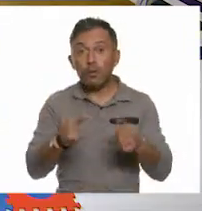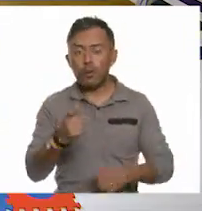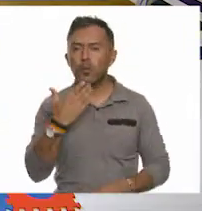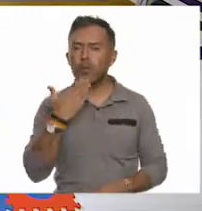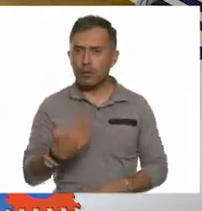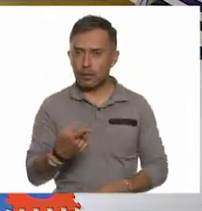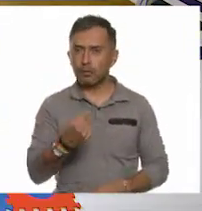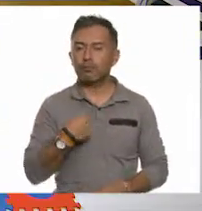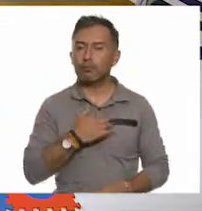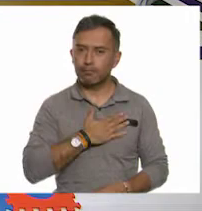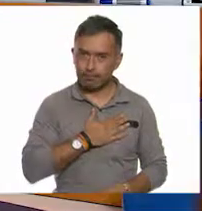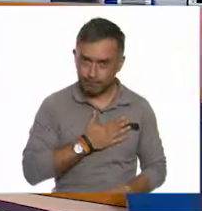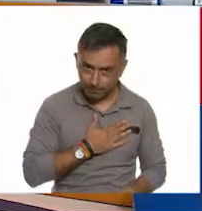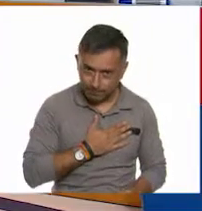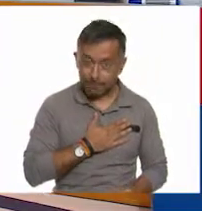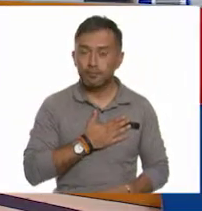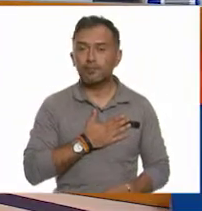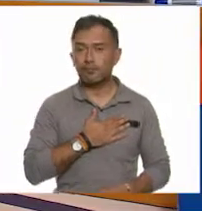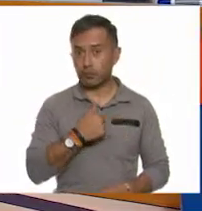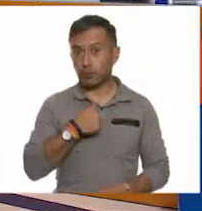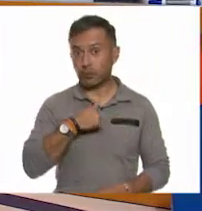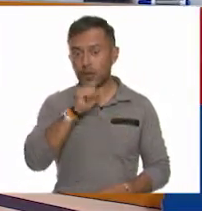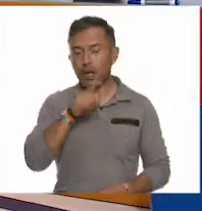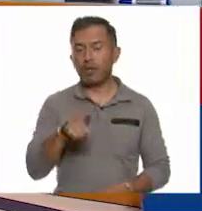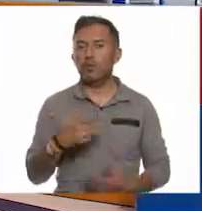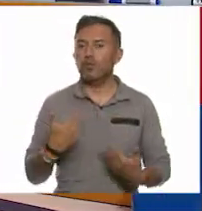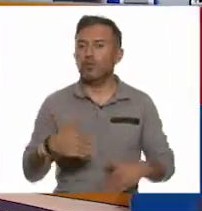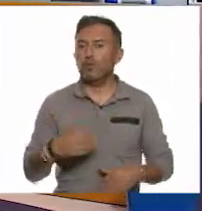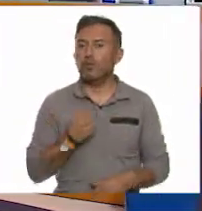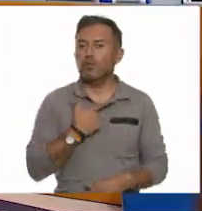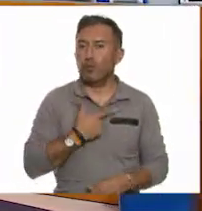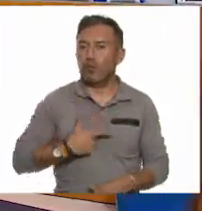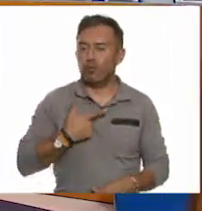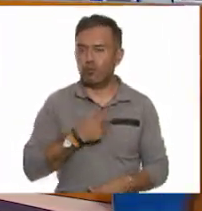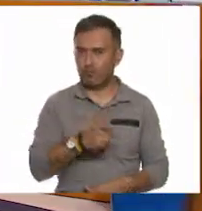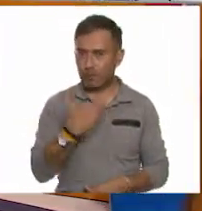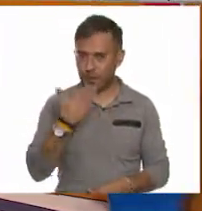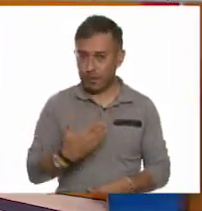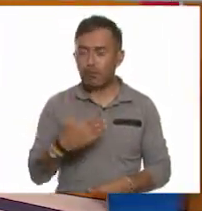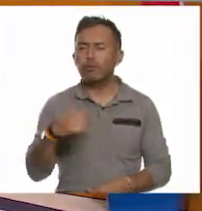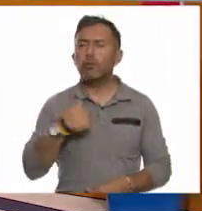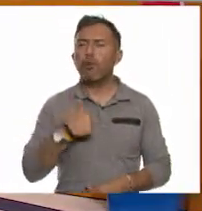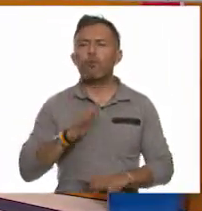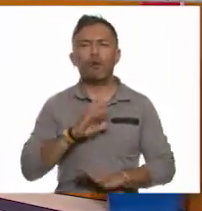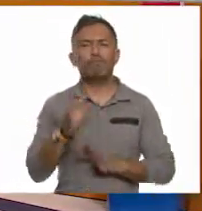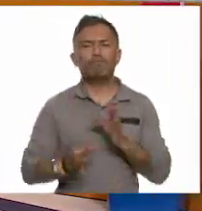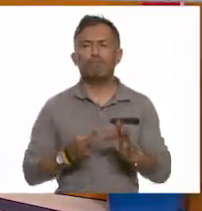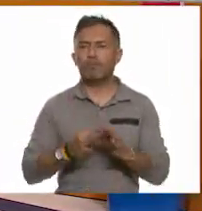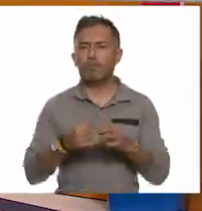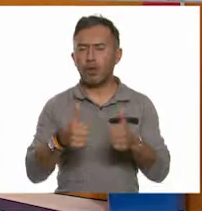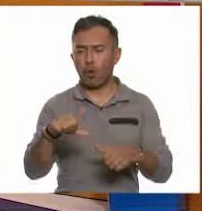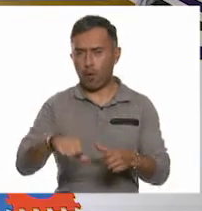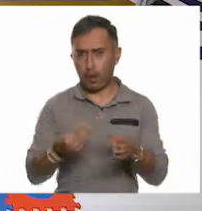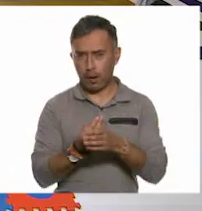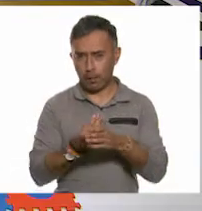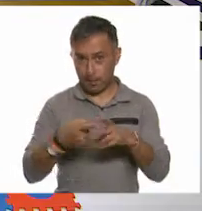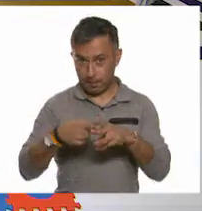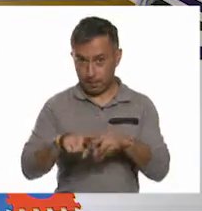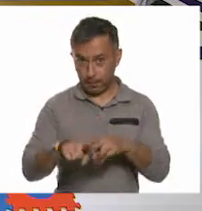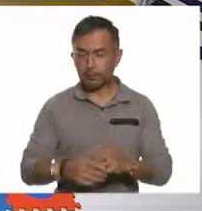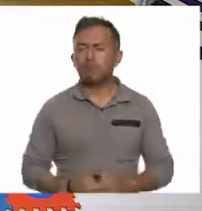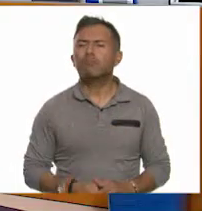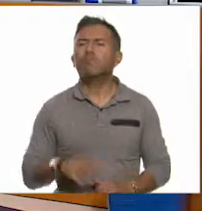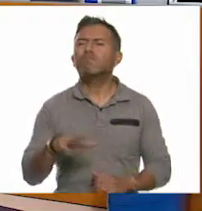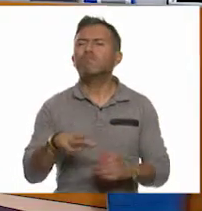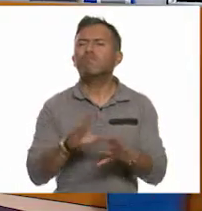saludo de corazón. Ay, a mí también me da mucho gusto que estés bien, porque yo también ya estoy muy lista para iniciar la clase de hoy. Sí. Oye, hablando